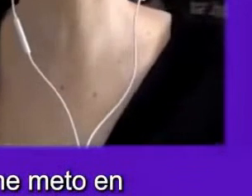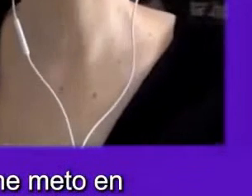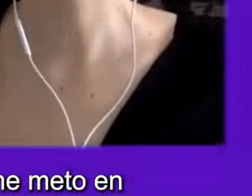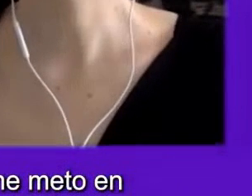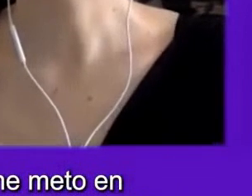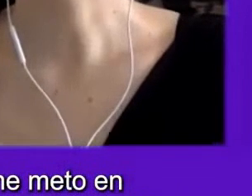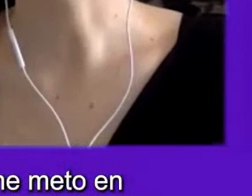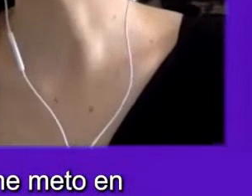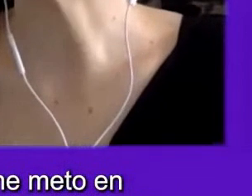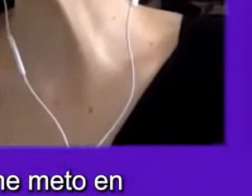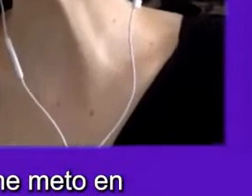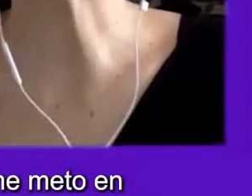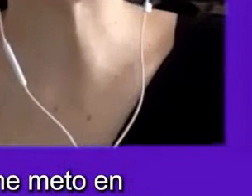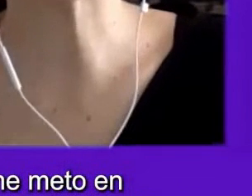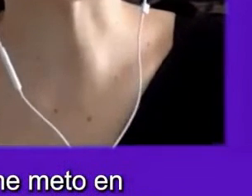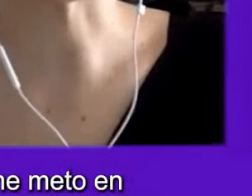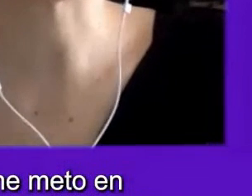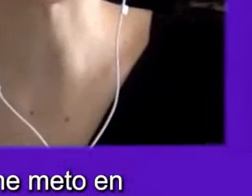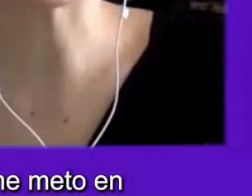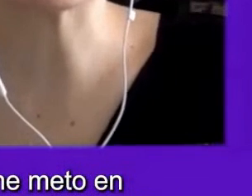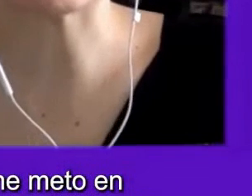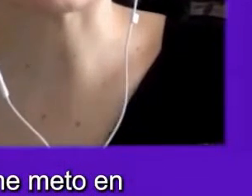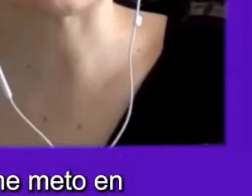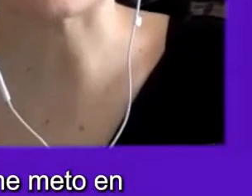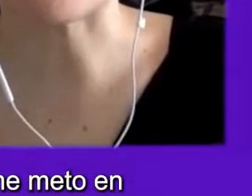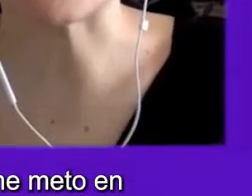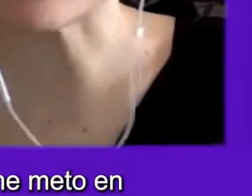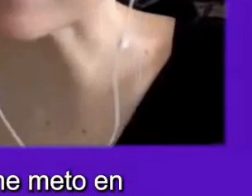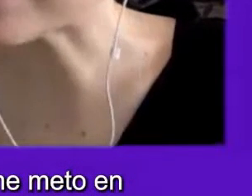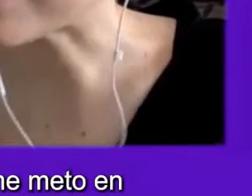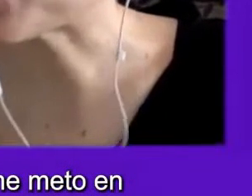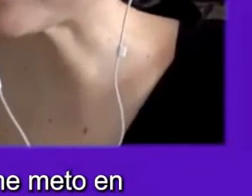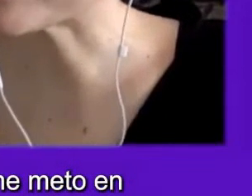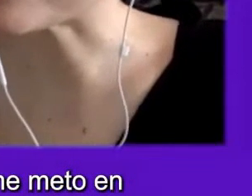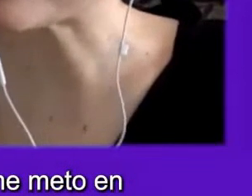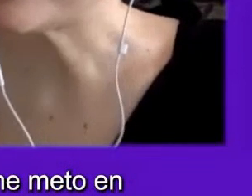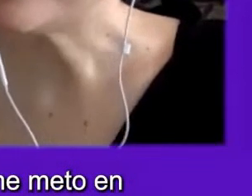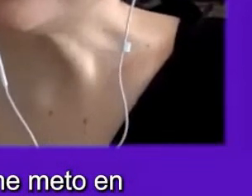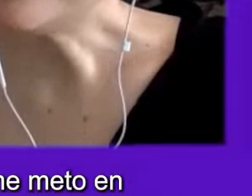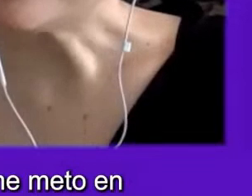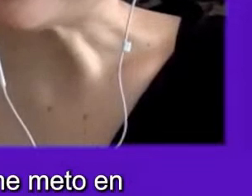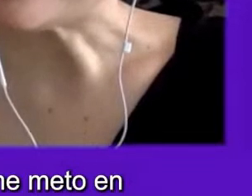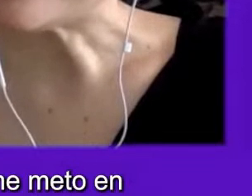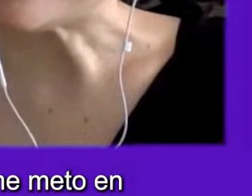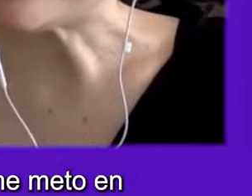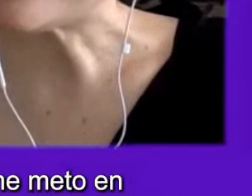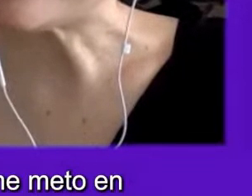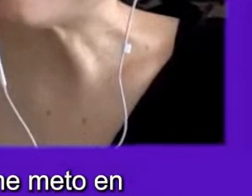arte, me meto en problemas porque siempre tengo más preguntas que respuestas.